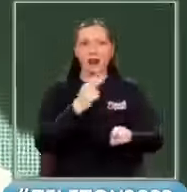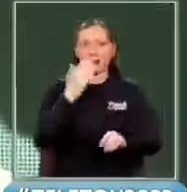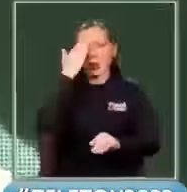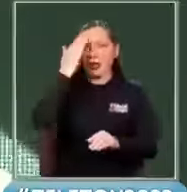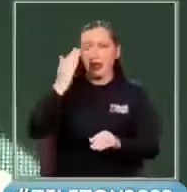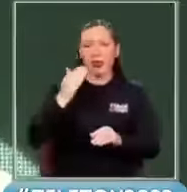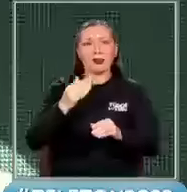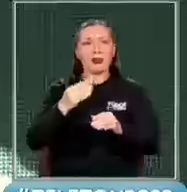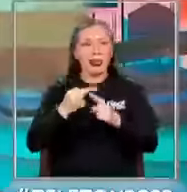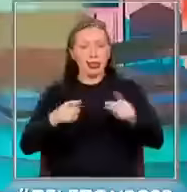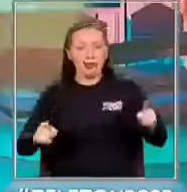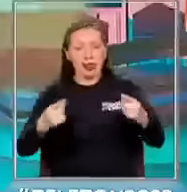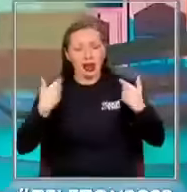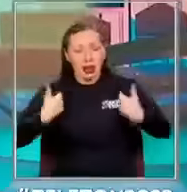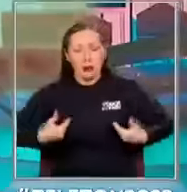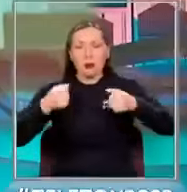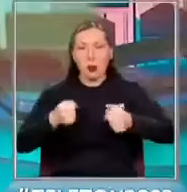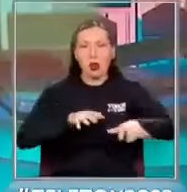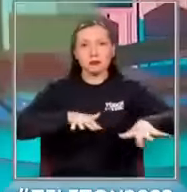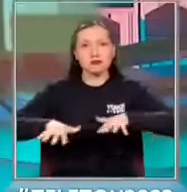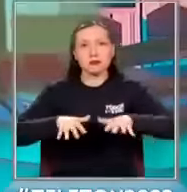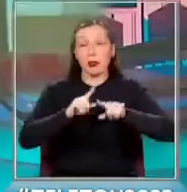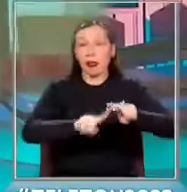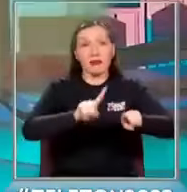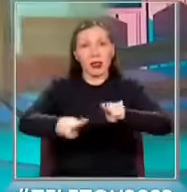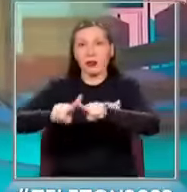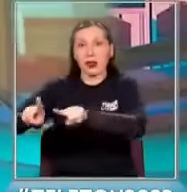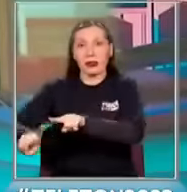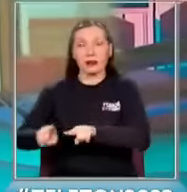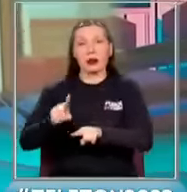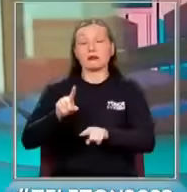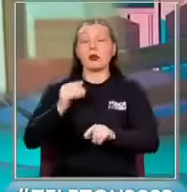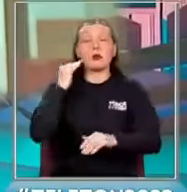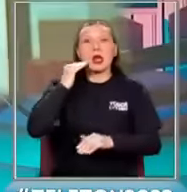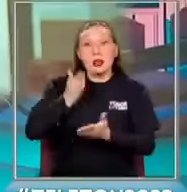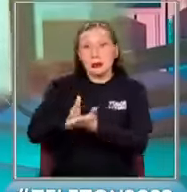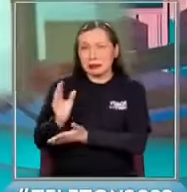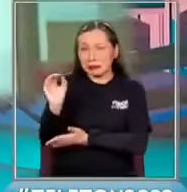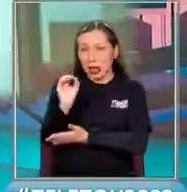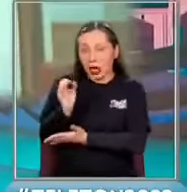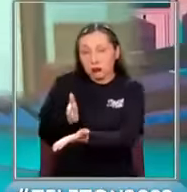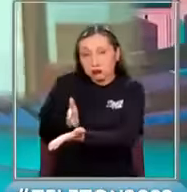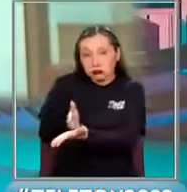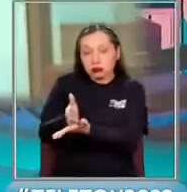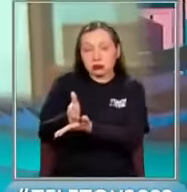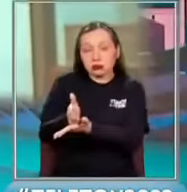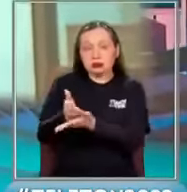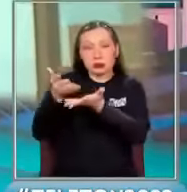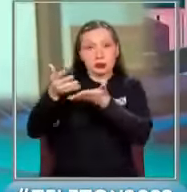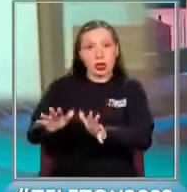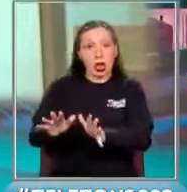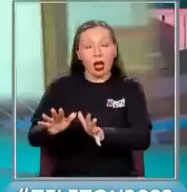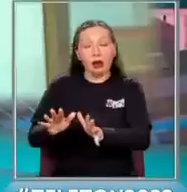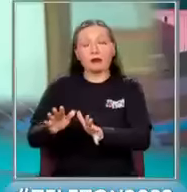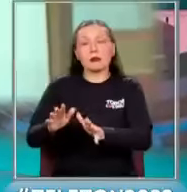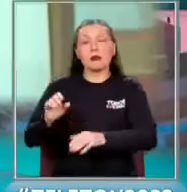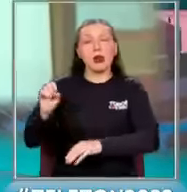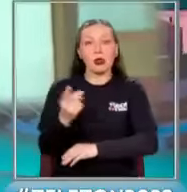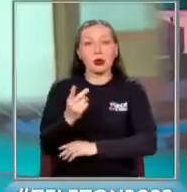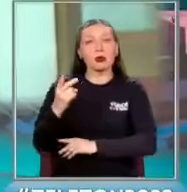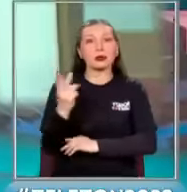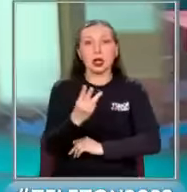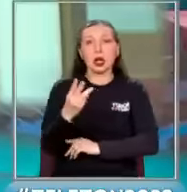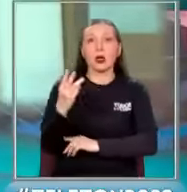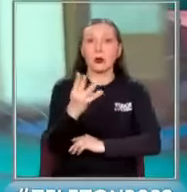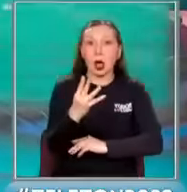tienen capacidades distintas. Entonces, si yo muchas veces tengo un niño que parte de cero, y si ya después lleva